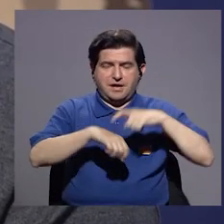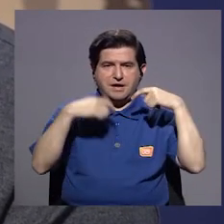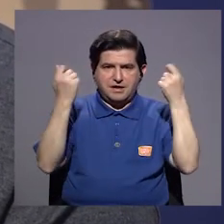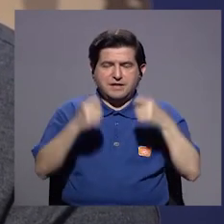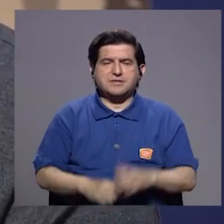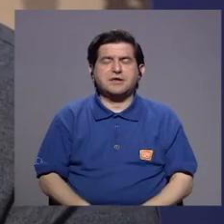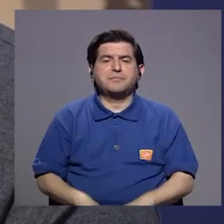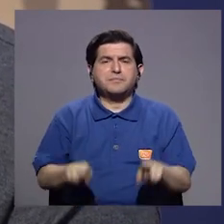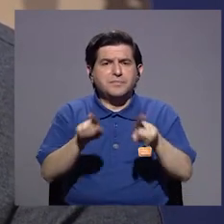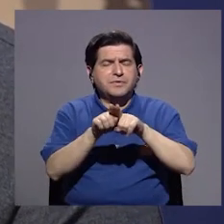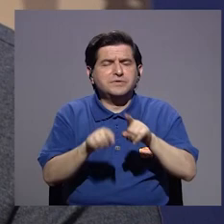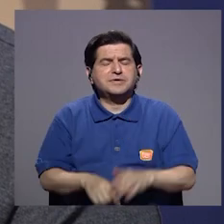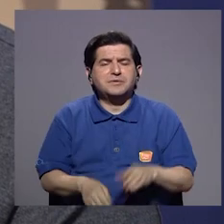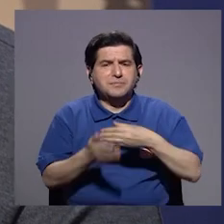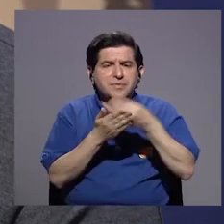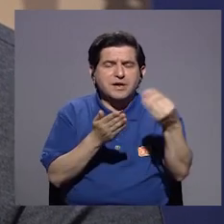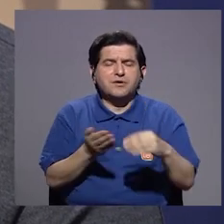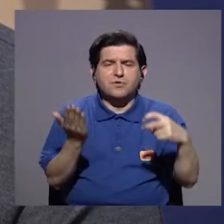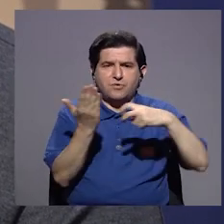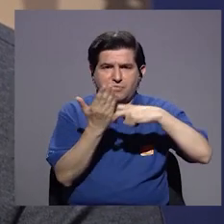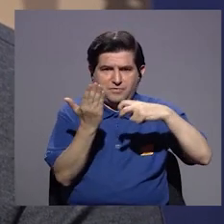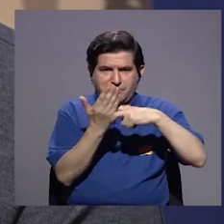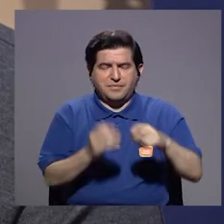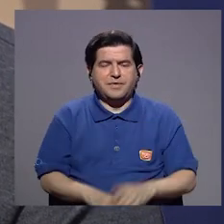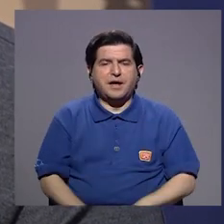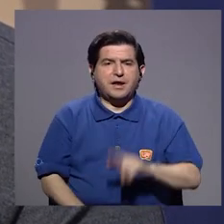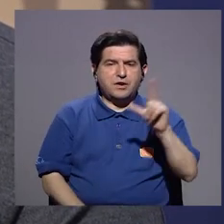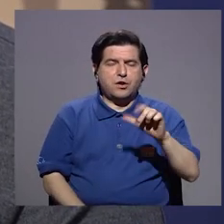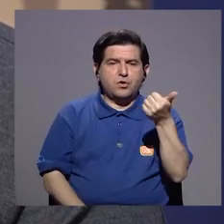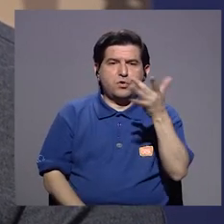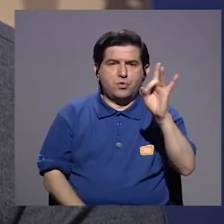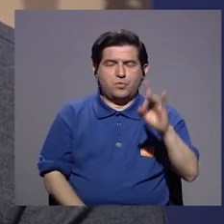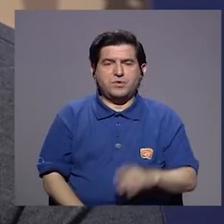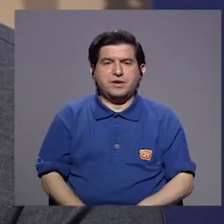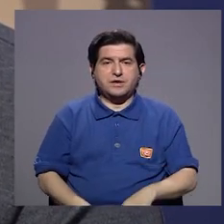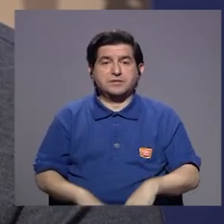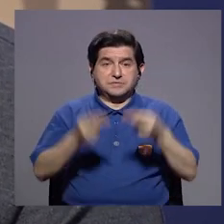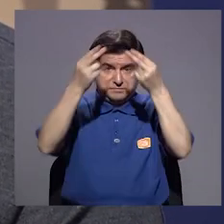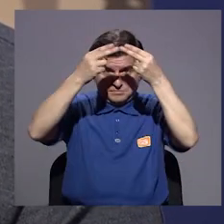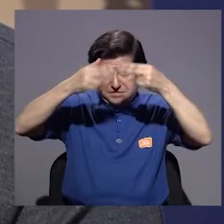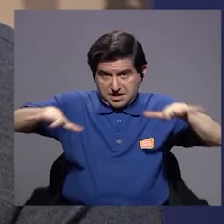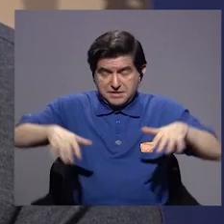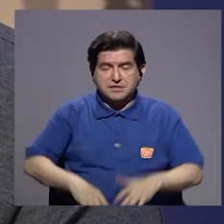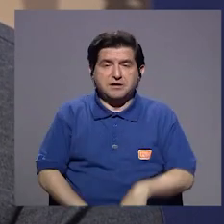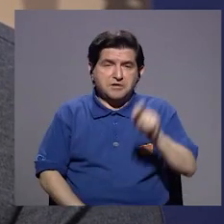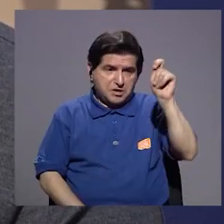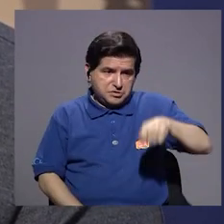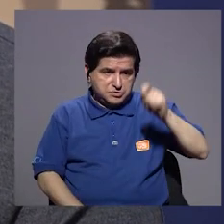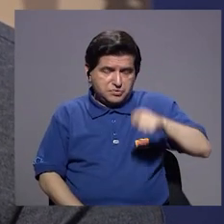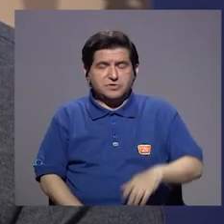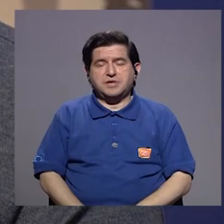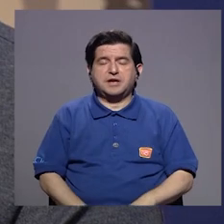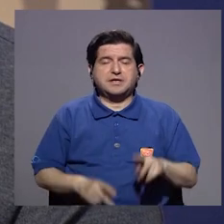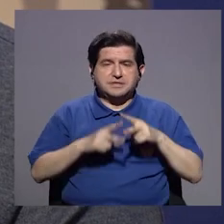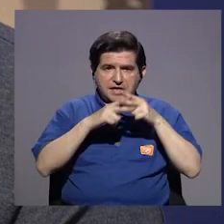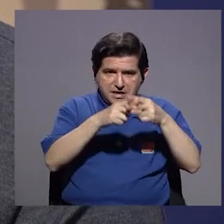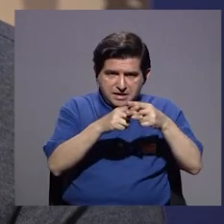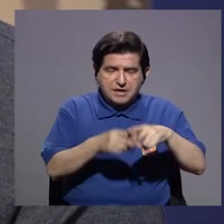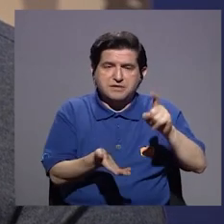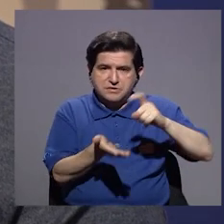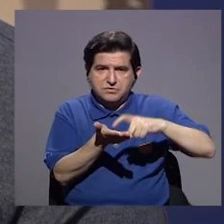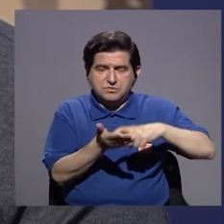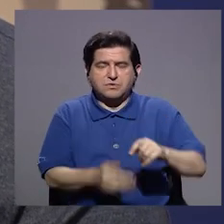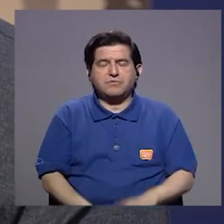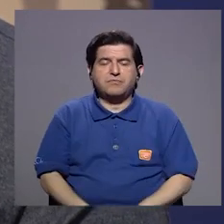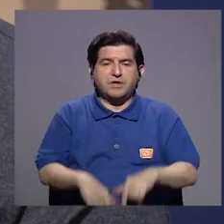las entradas se pueden comprar a partir del próximo lunes 18, ya sea online, con tarjetas de crédito o débito,